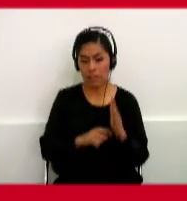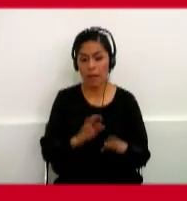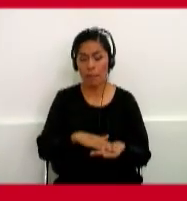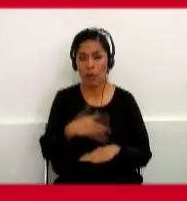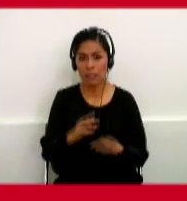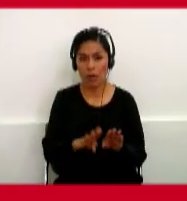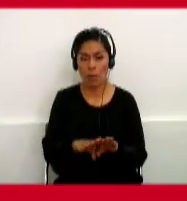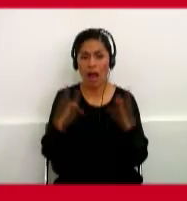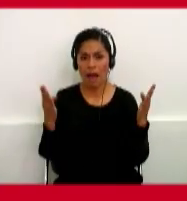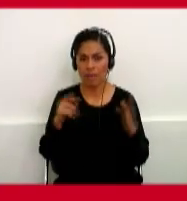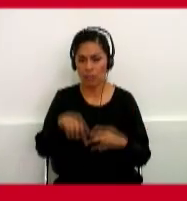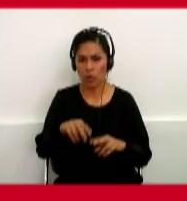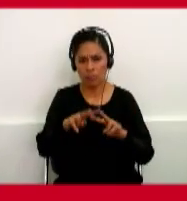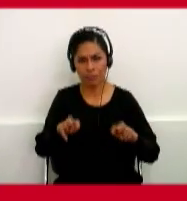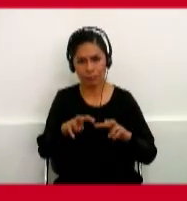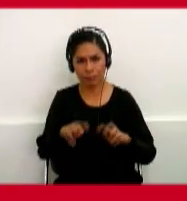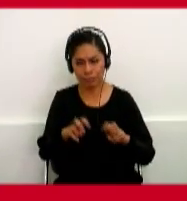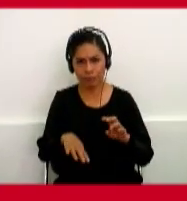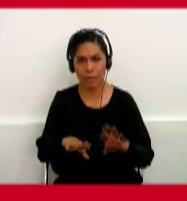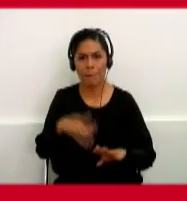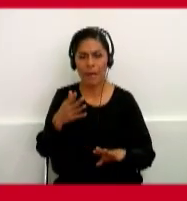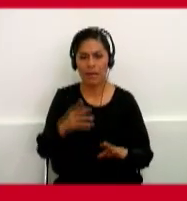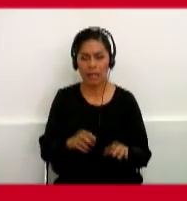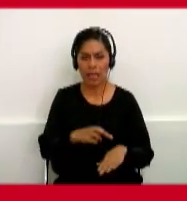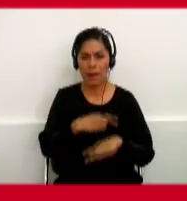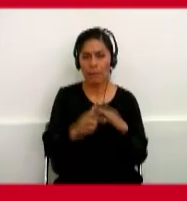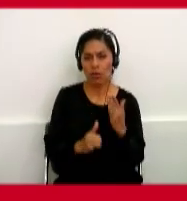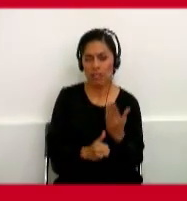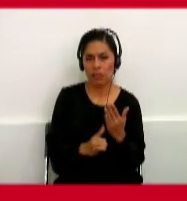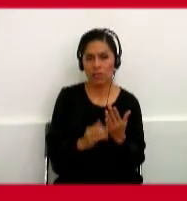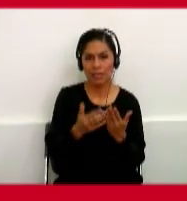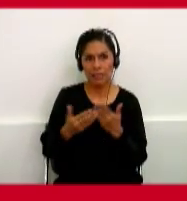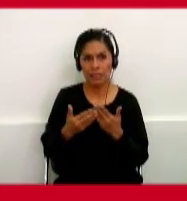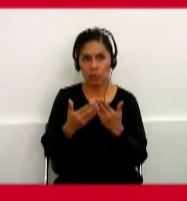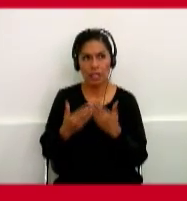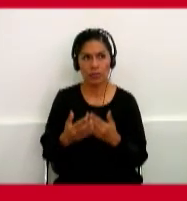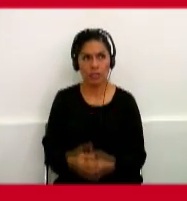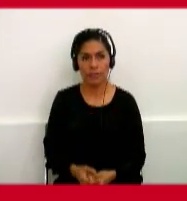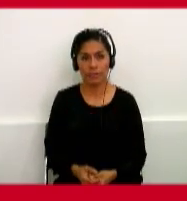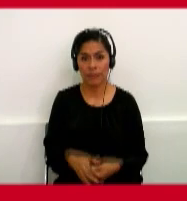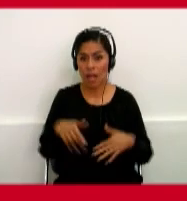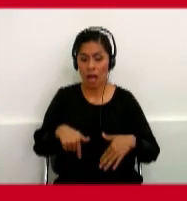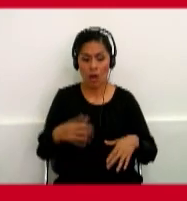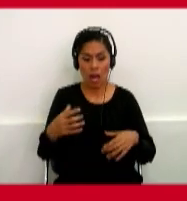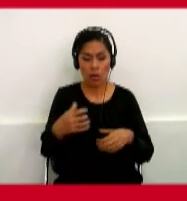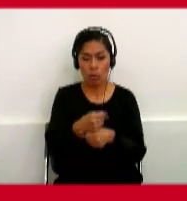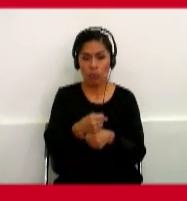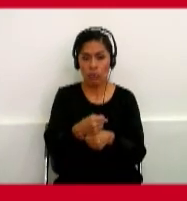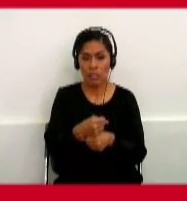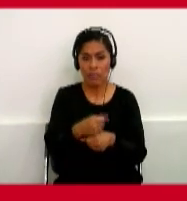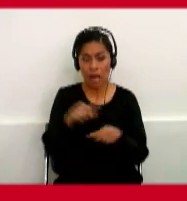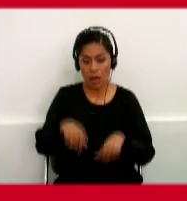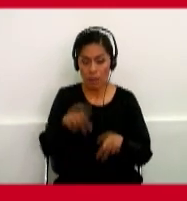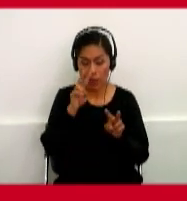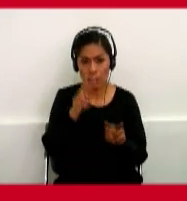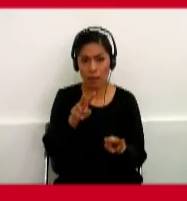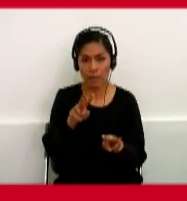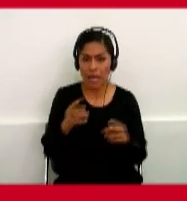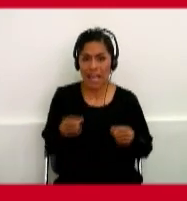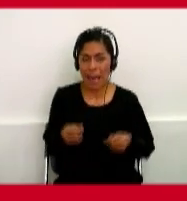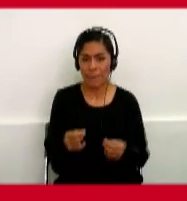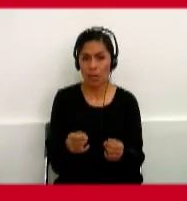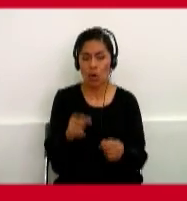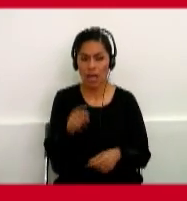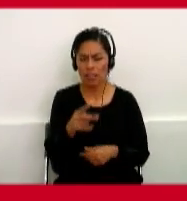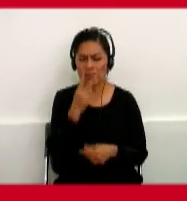y tener un análisis mayor en nuestros proyectos en estudio, ¿no? Conclusiones finalmente, como hemos podido ver, bueno, rápidamente,